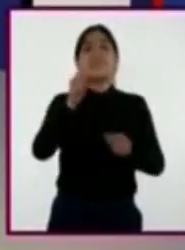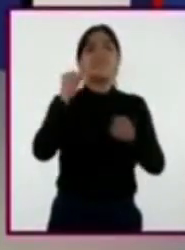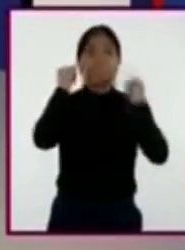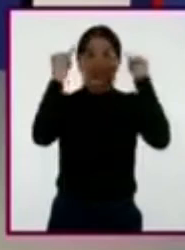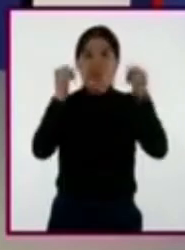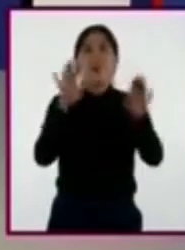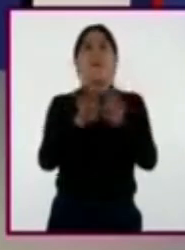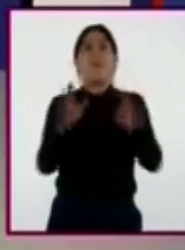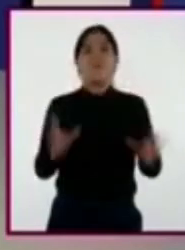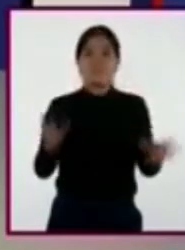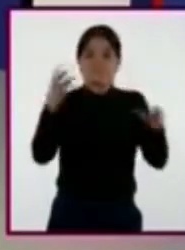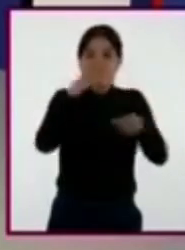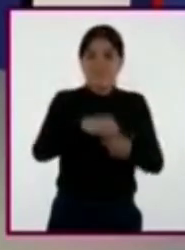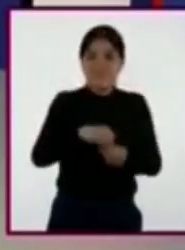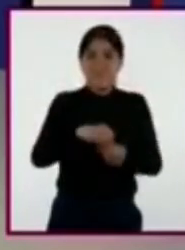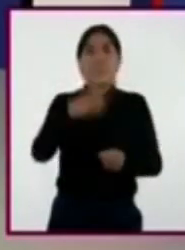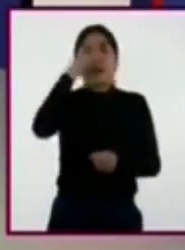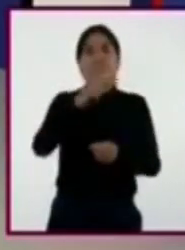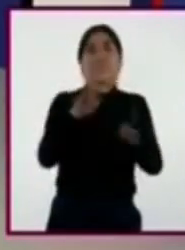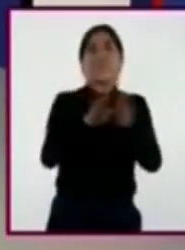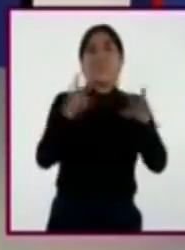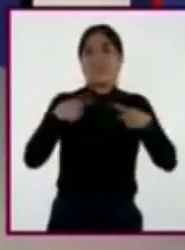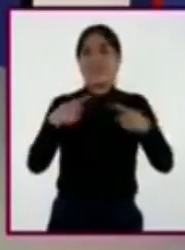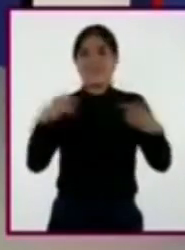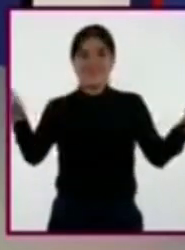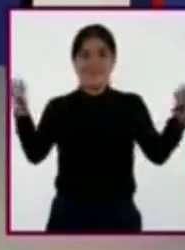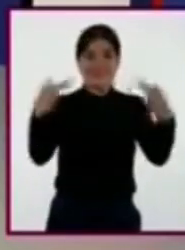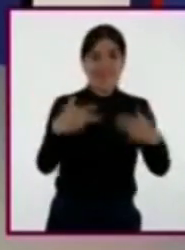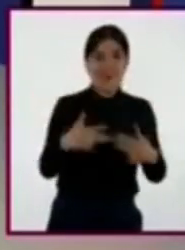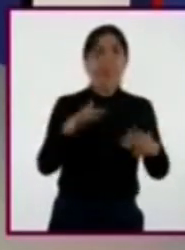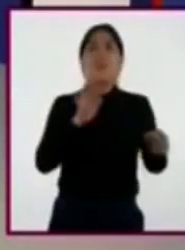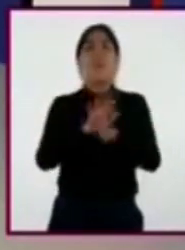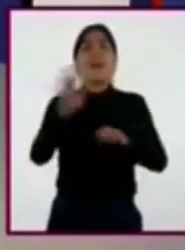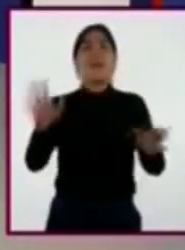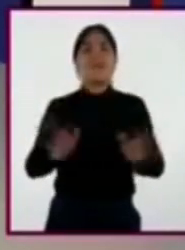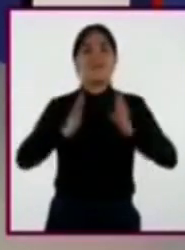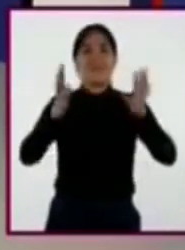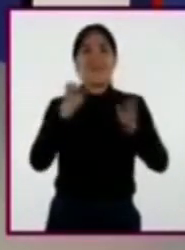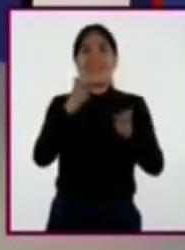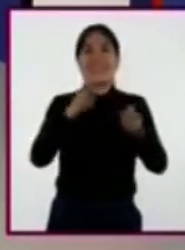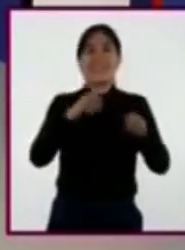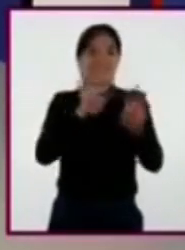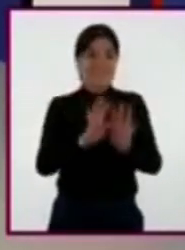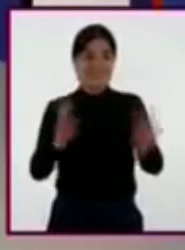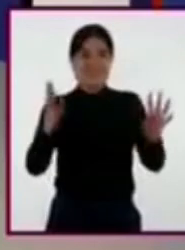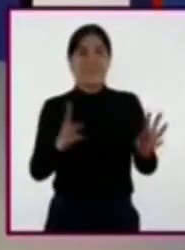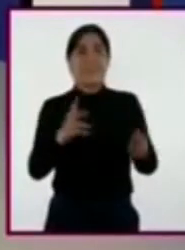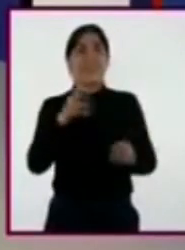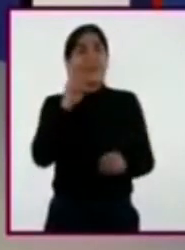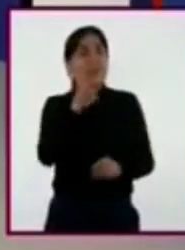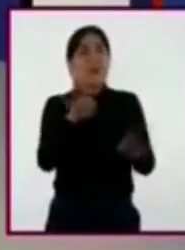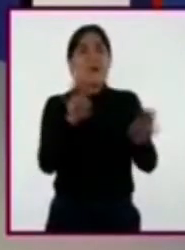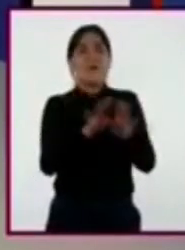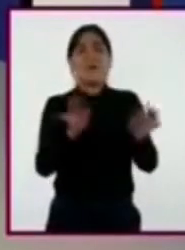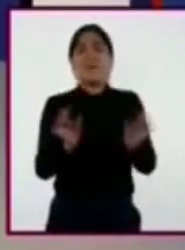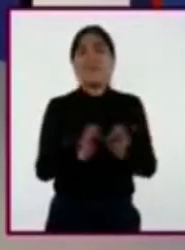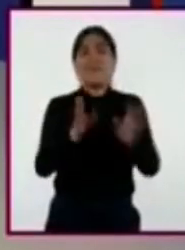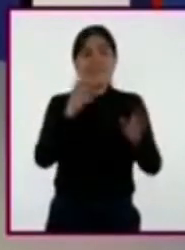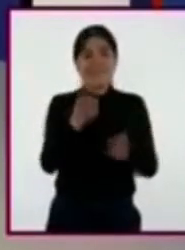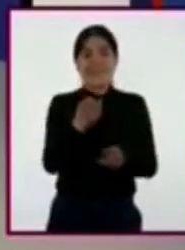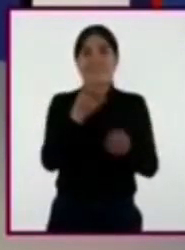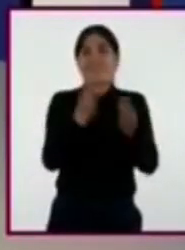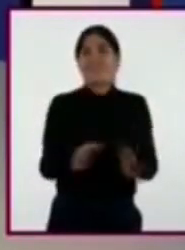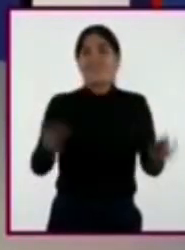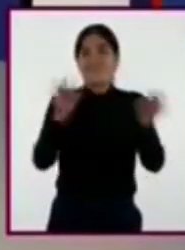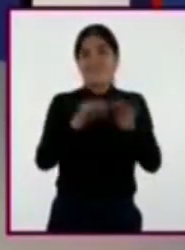en común para convocar a la gente. Y el factor sorpresa es el espectador, que se vuelve un elemento vital para